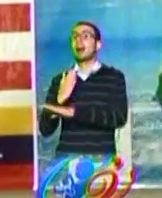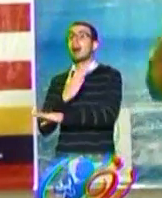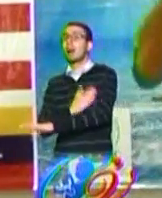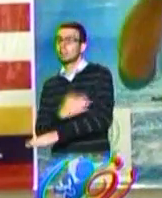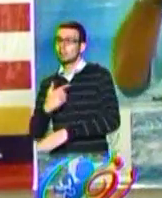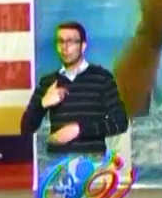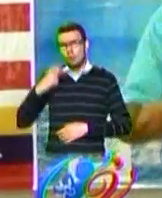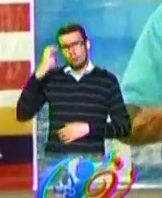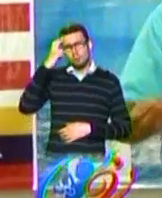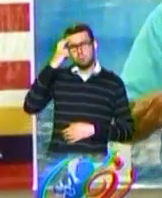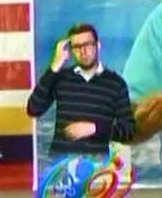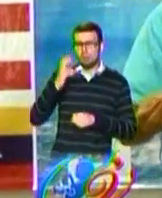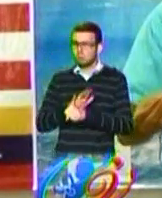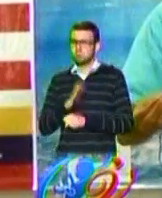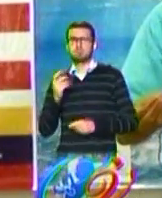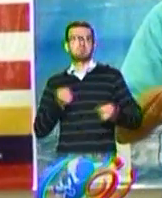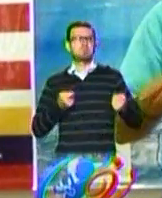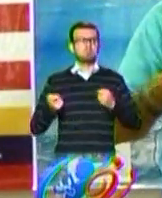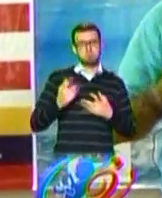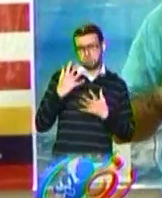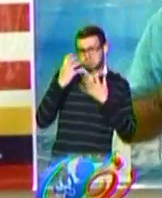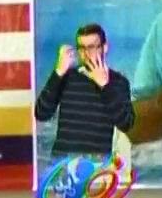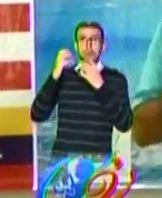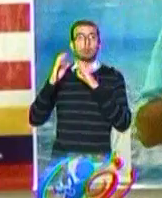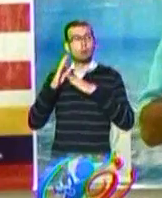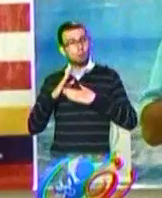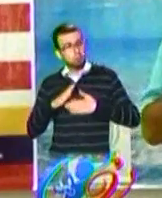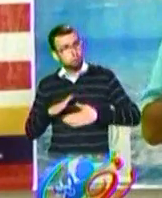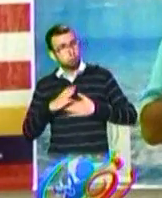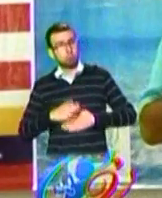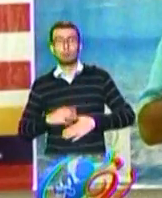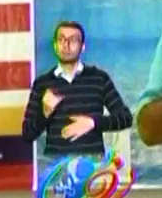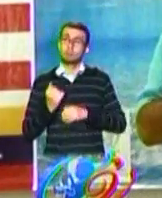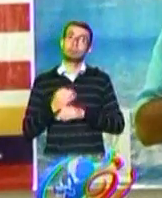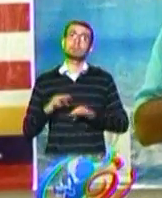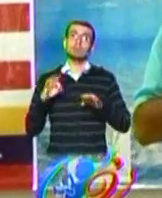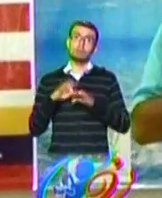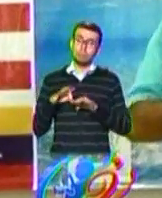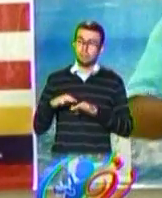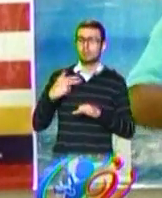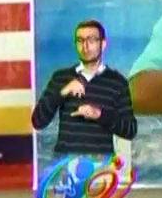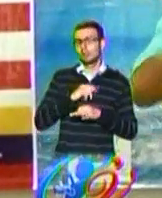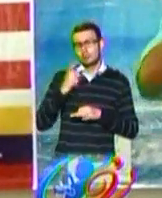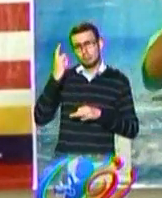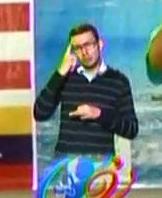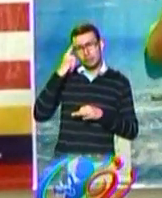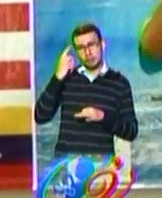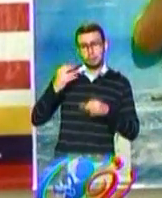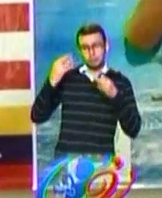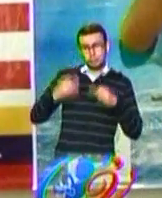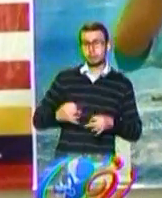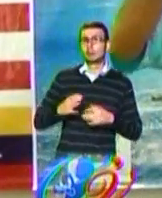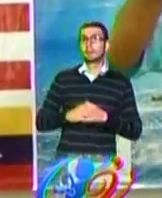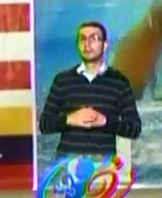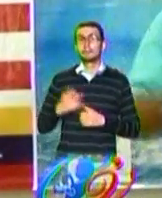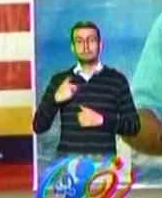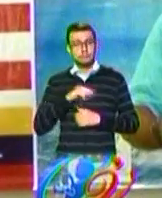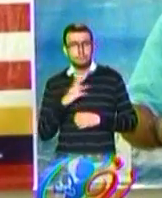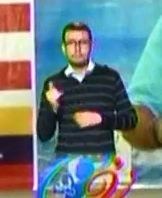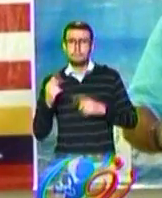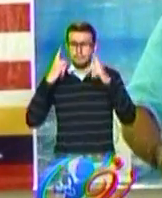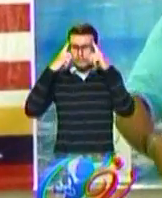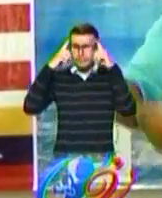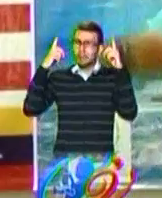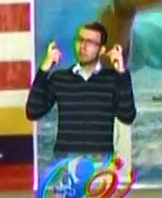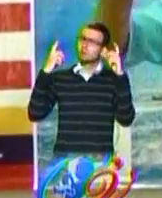ira, cómo manejé esas condiciones. Eso es lo que nosotros tenemos que empezar a cambiar. Nosotros tenemos que hacer es una reflexión de